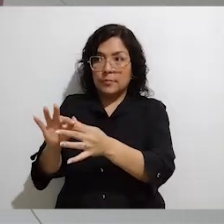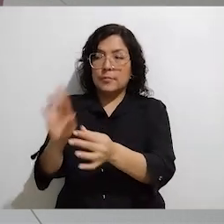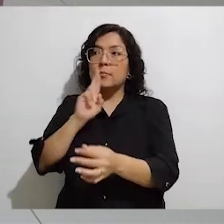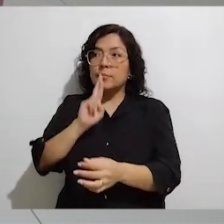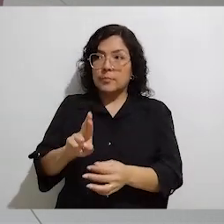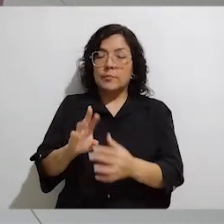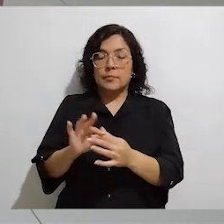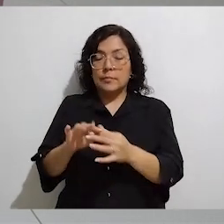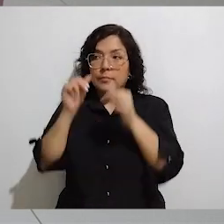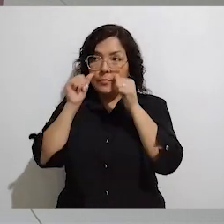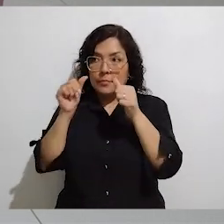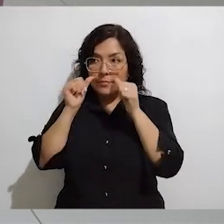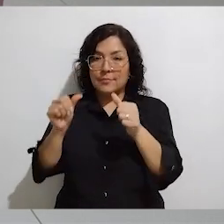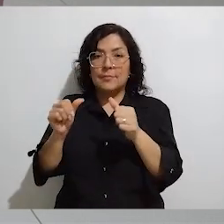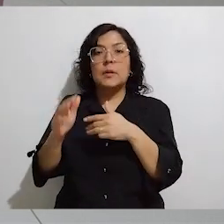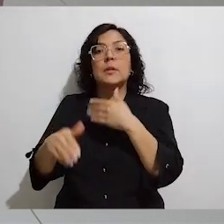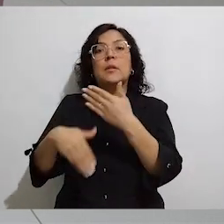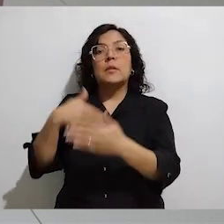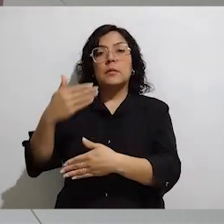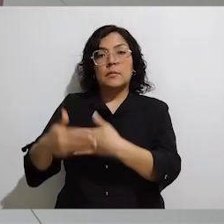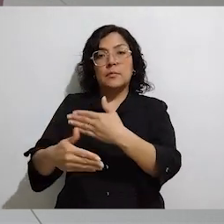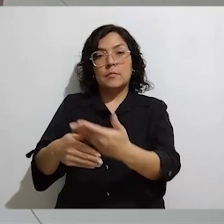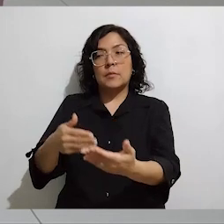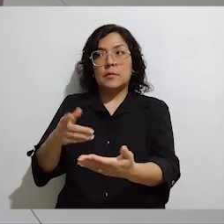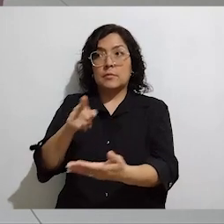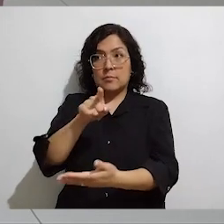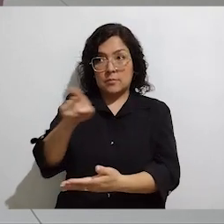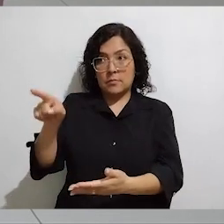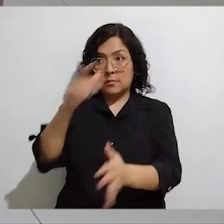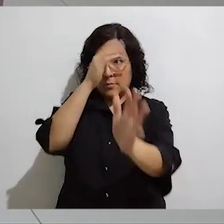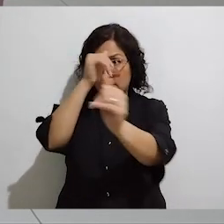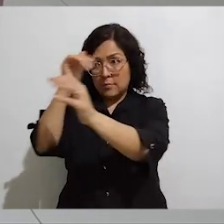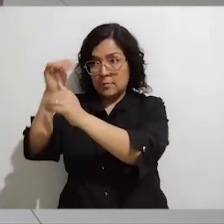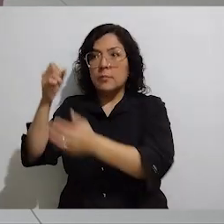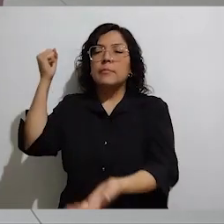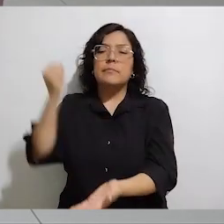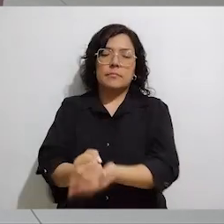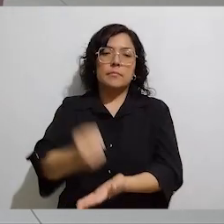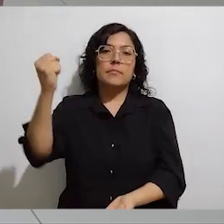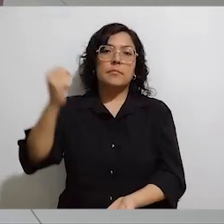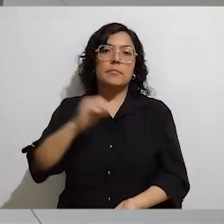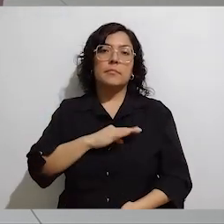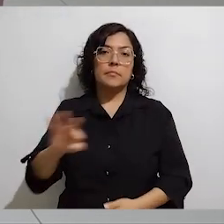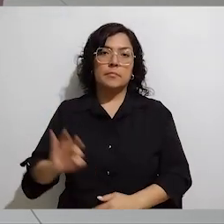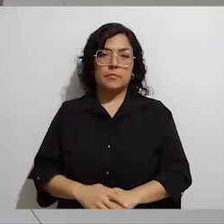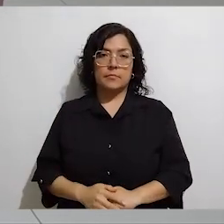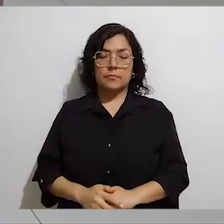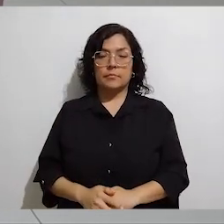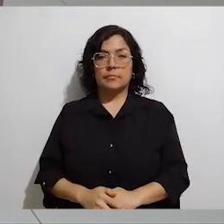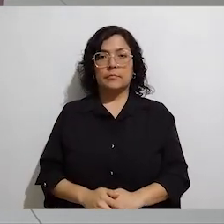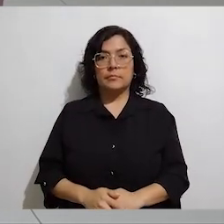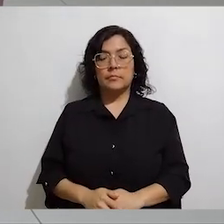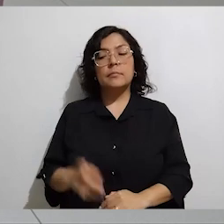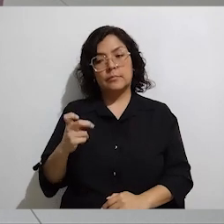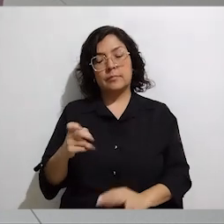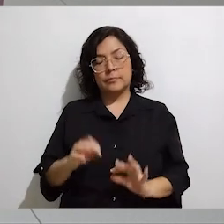es positiva, para que pueda ser en su caso aprobada por el Pleno del Congreso del Estado. Esta es ahorita una de las que